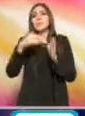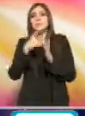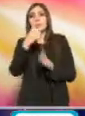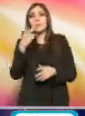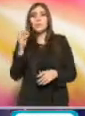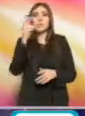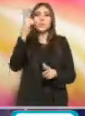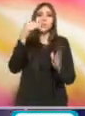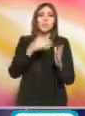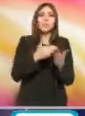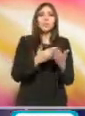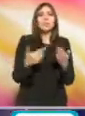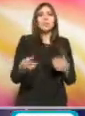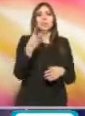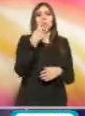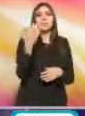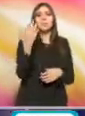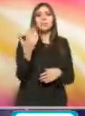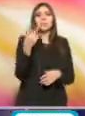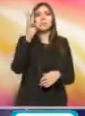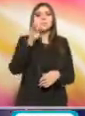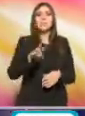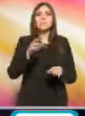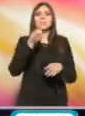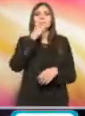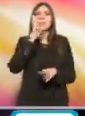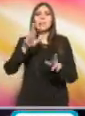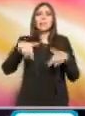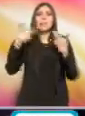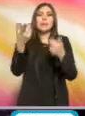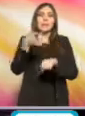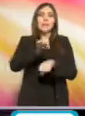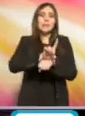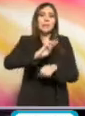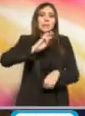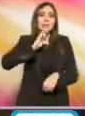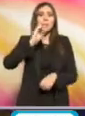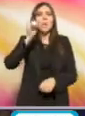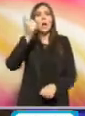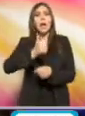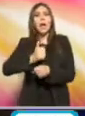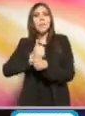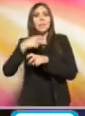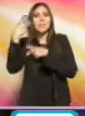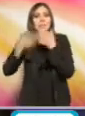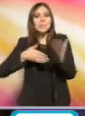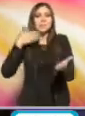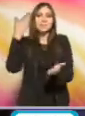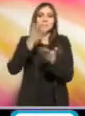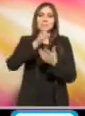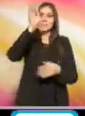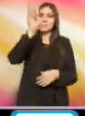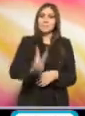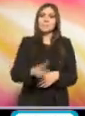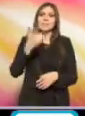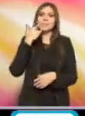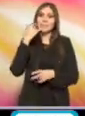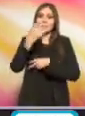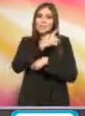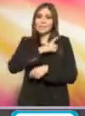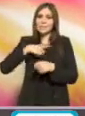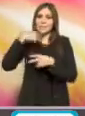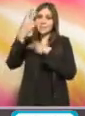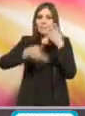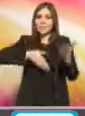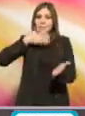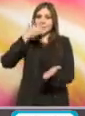pesos. Excelente regalo de Día de las Madres. Así es. Además, No se para lo llevar a la pierdan, de abuelita. veras, no se lo pierdan. Eso. Y por último, y como ya es